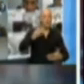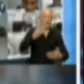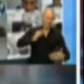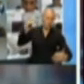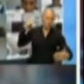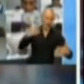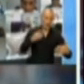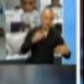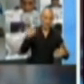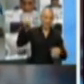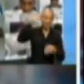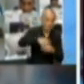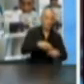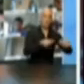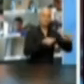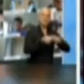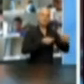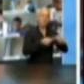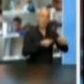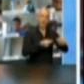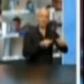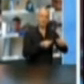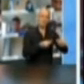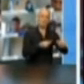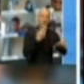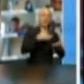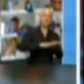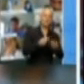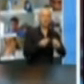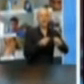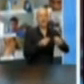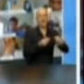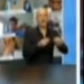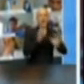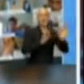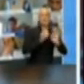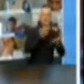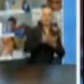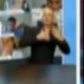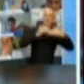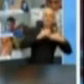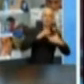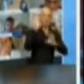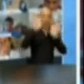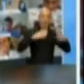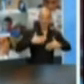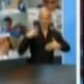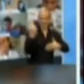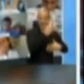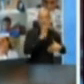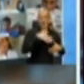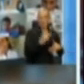hiperinmune equino, o sea, se le inyecta a caballos las proteínas que generan